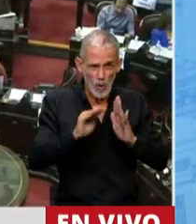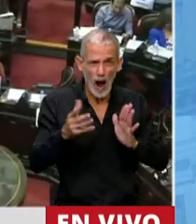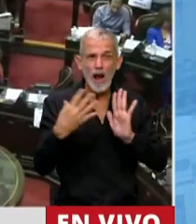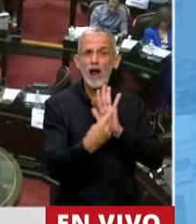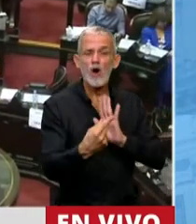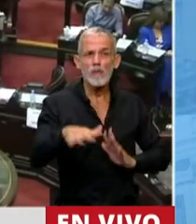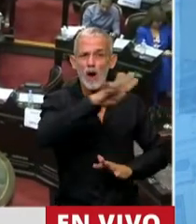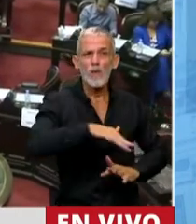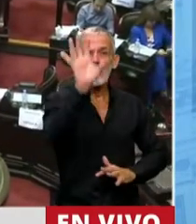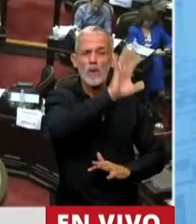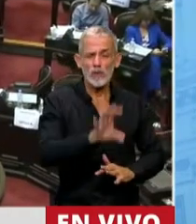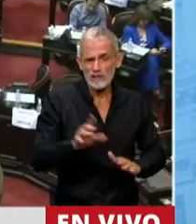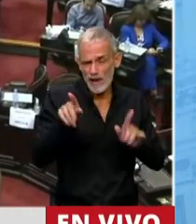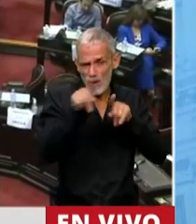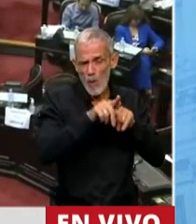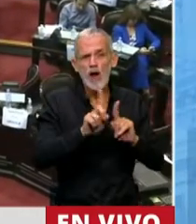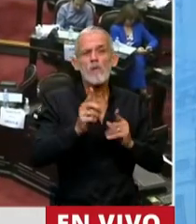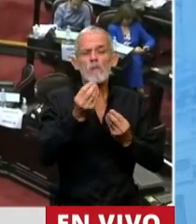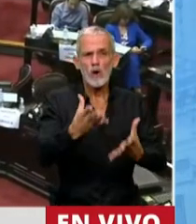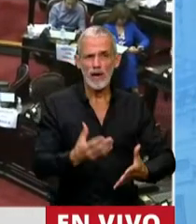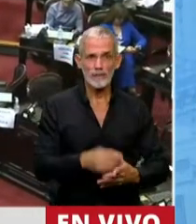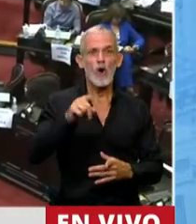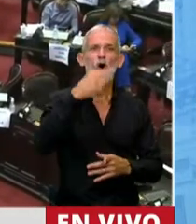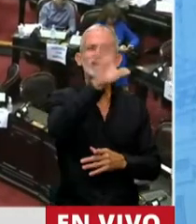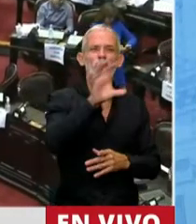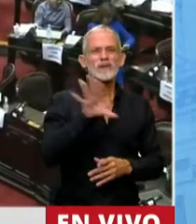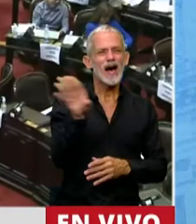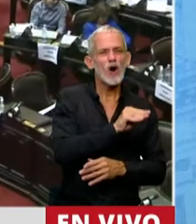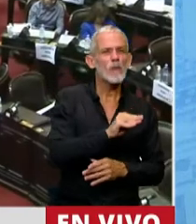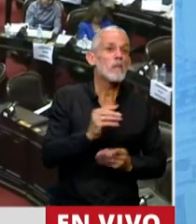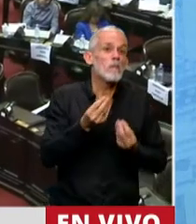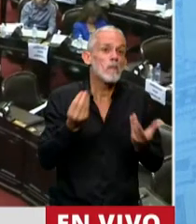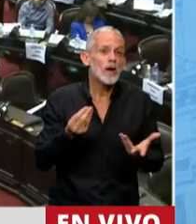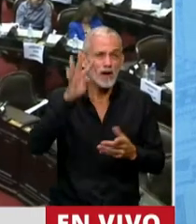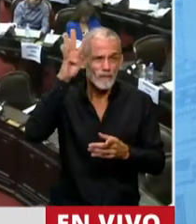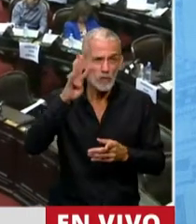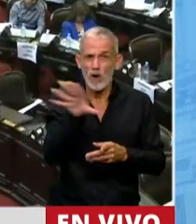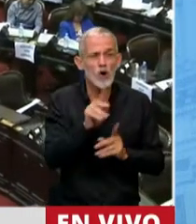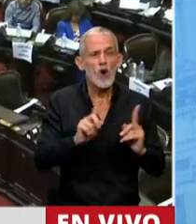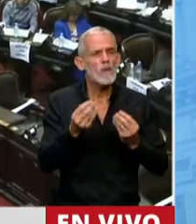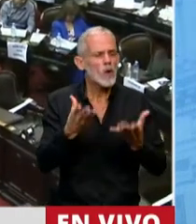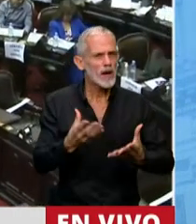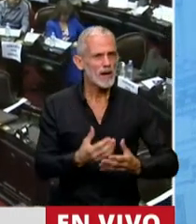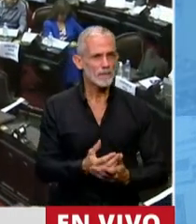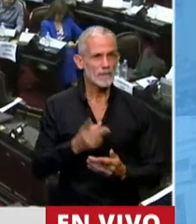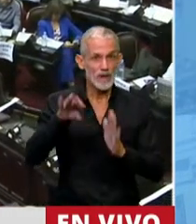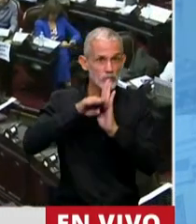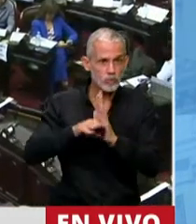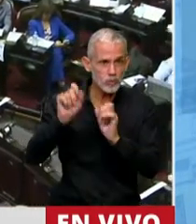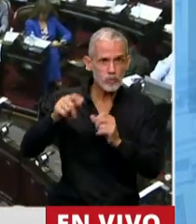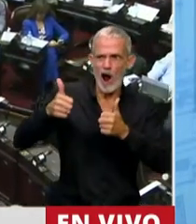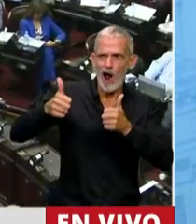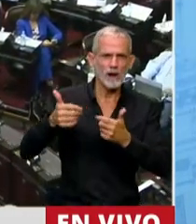a las demás provincias o porque otras provincias y nos imitan o no obviando esta medida sanitaria